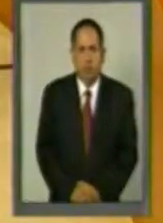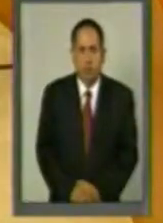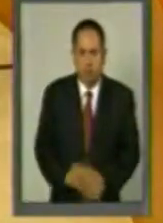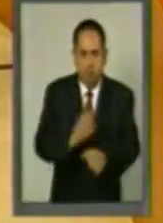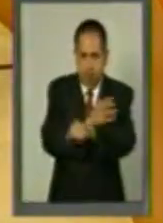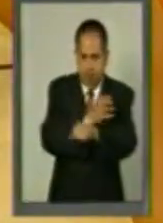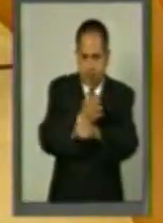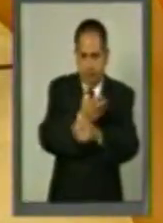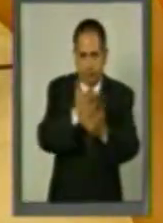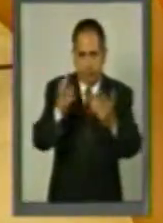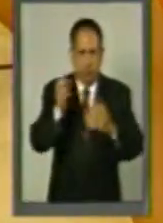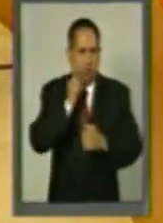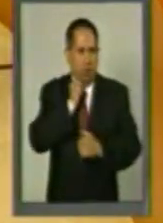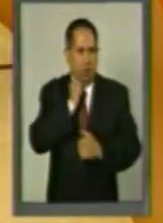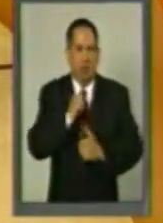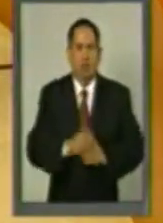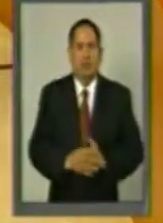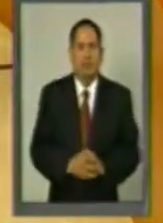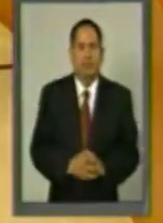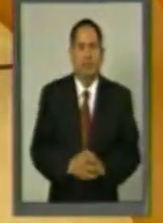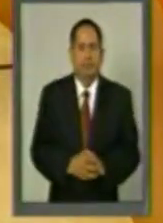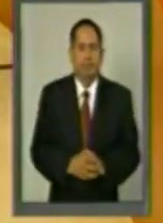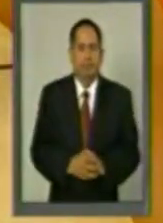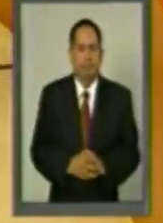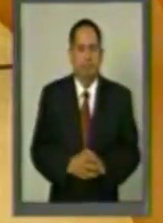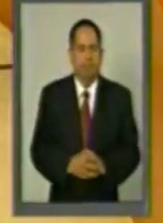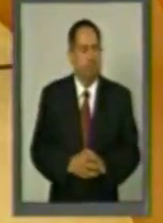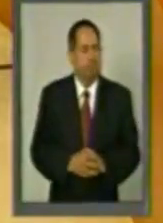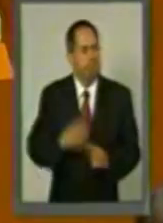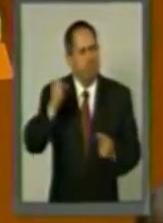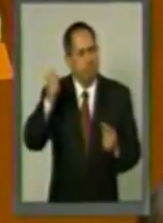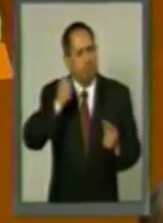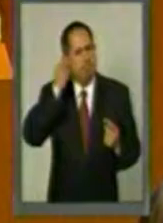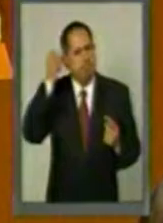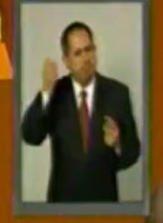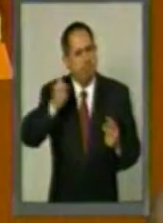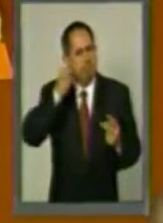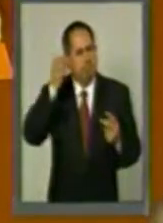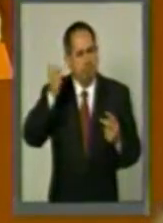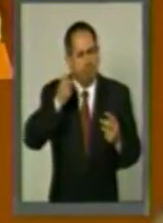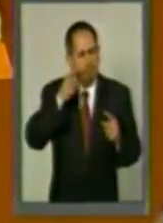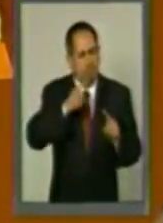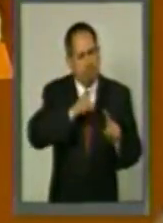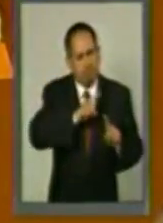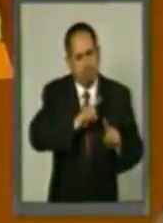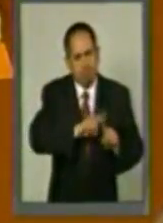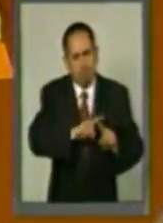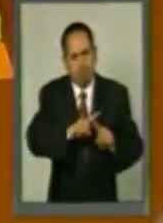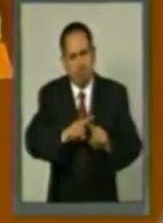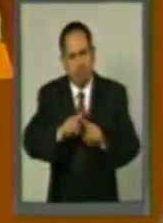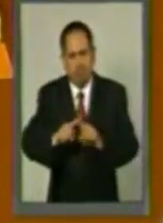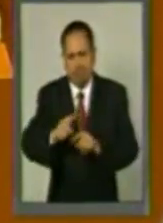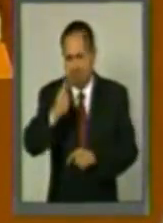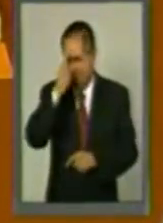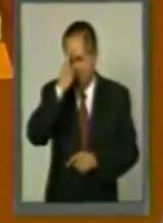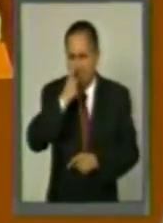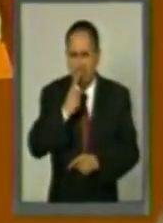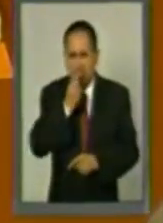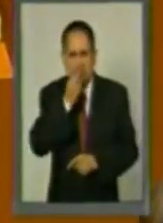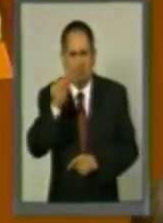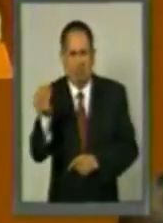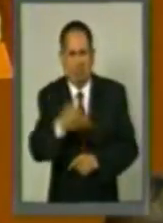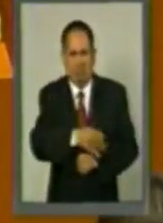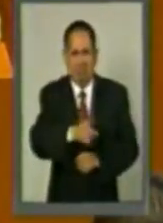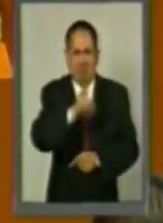Compañeros senadores, hemos escuchado una participación cínica, mentirosa